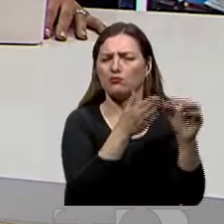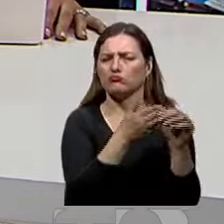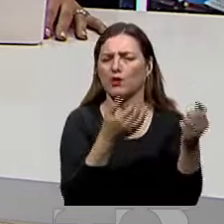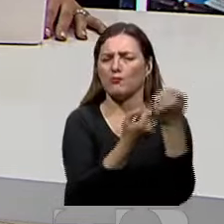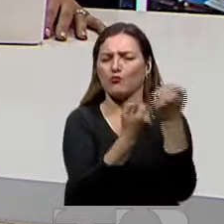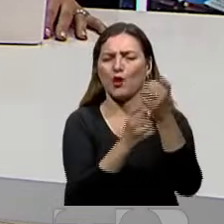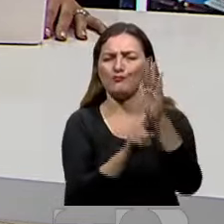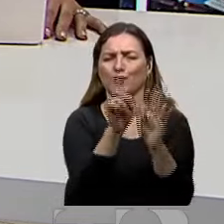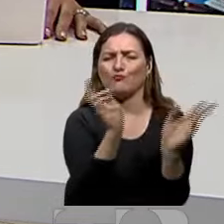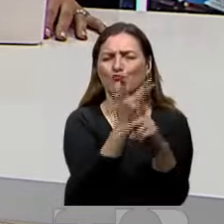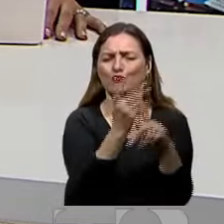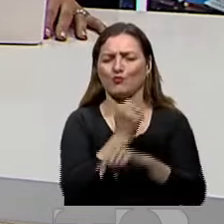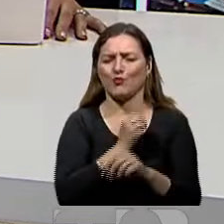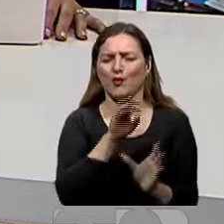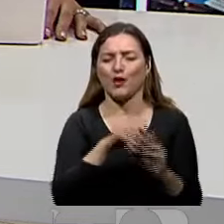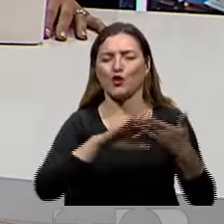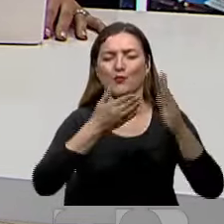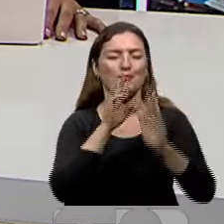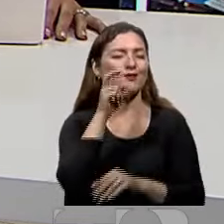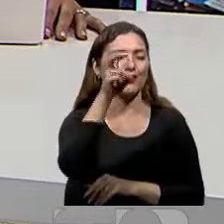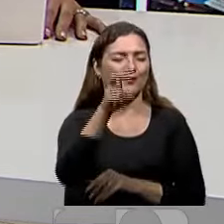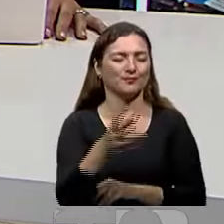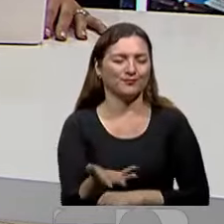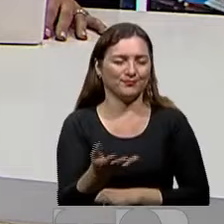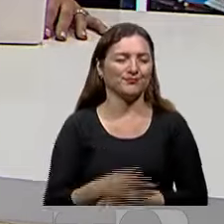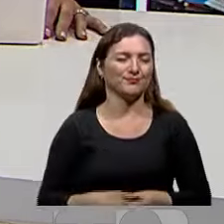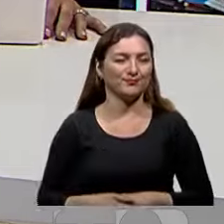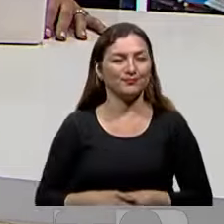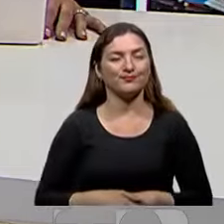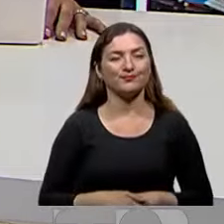apoyar el desarrollo productivo local y el turismo en la zona. Veamos más.